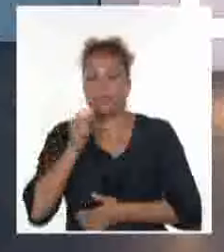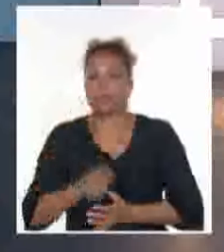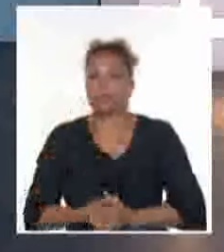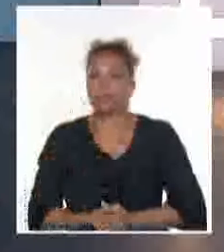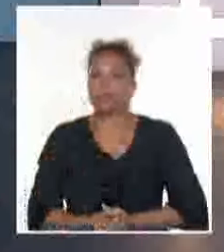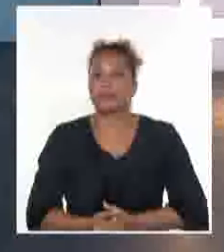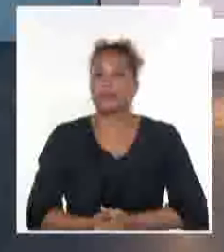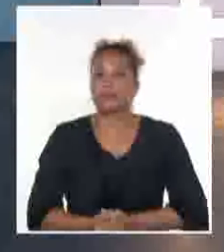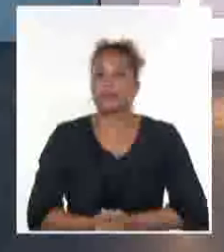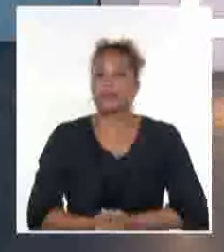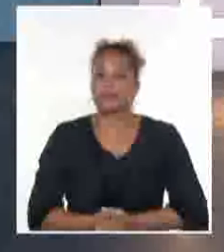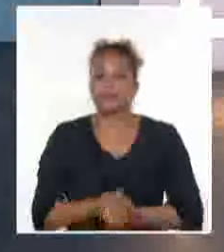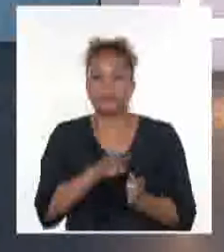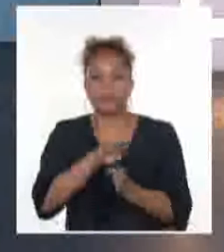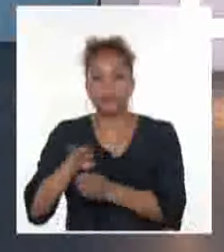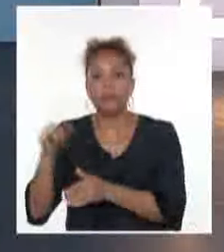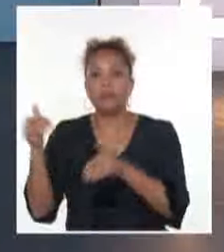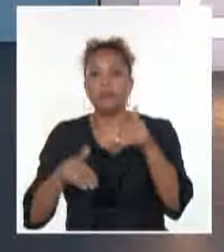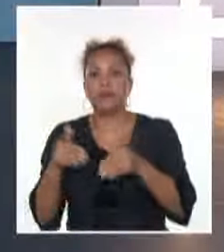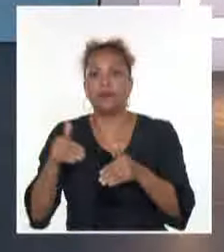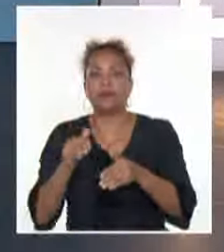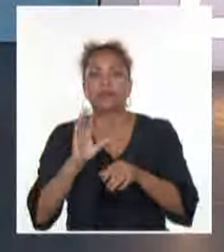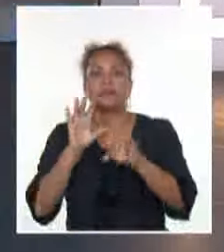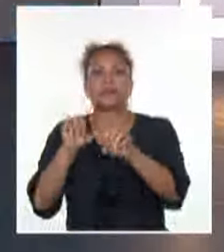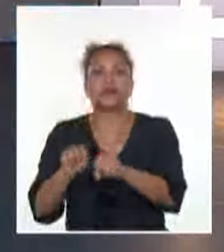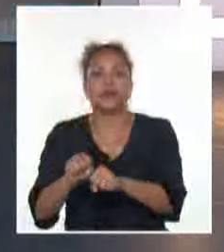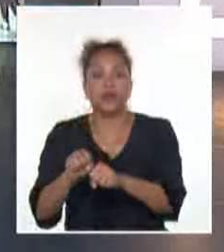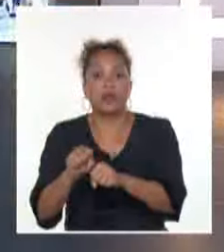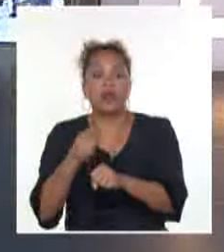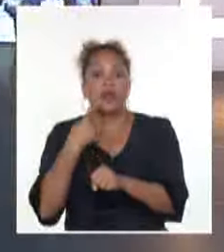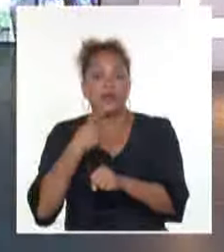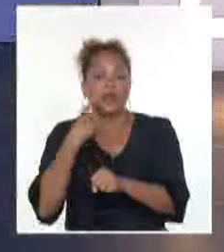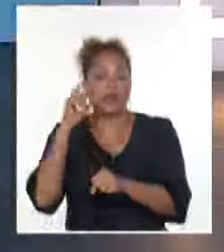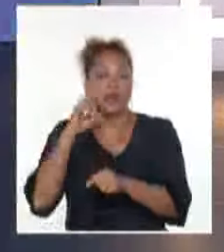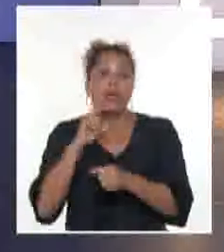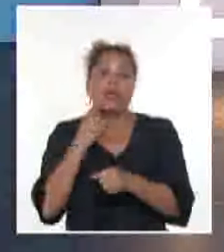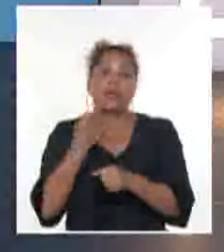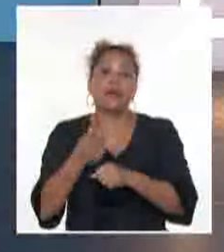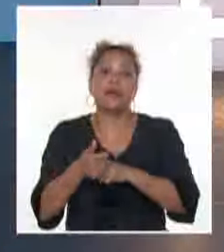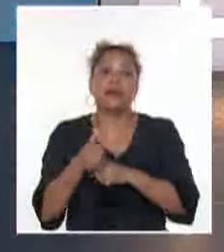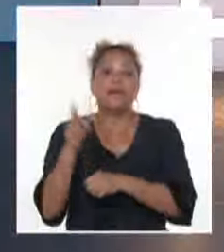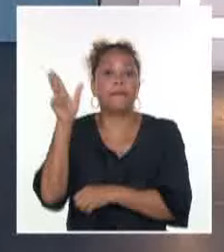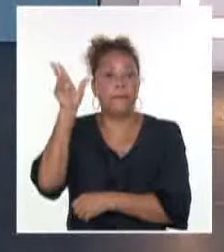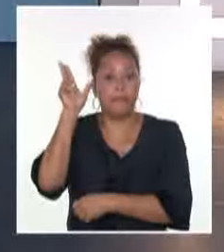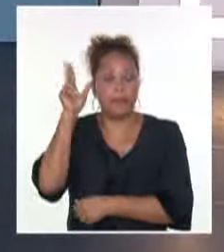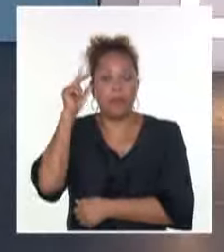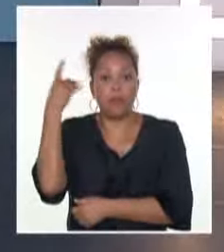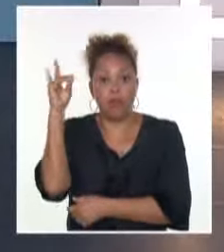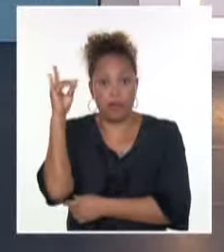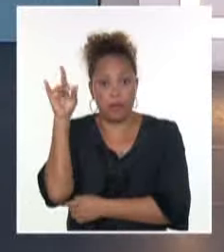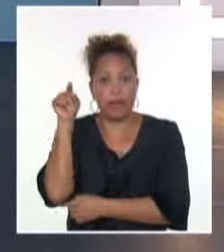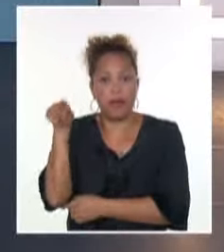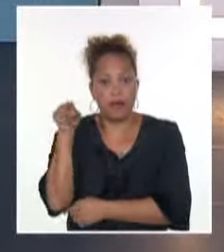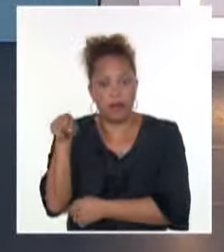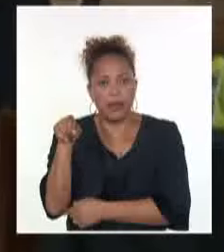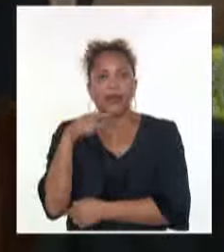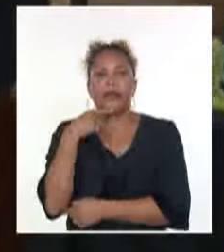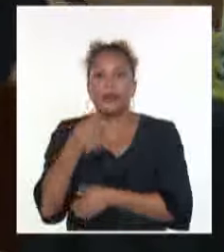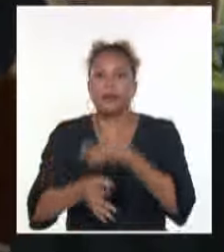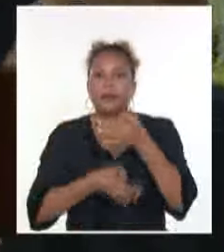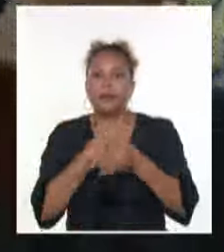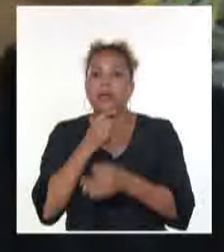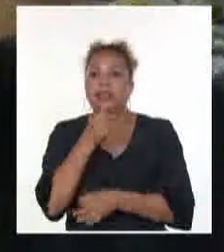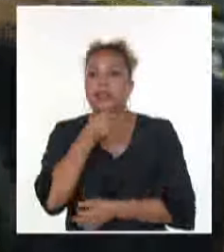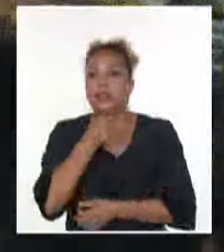Los participantes en el intento de golpe de Estado en Bolivia se encuentran bajo arresto en celdas de la Fuerza Especial de Lucha contra el Crimen. Hasta ahora han